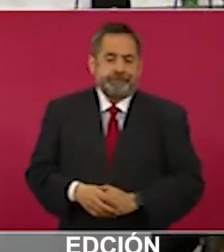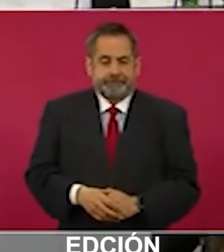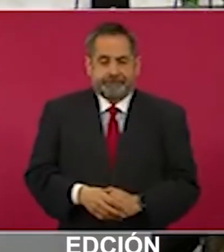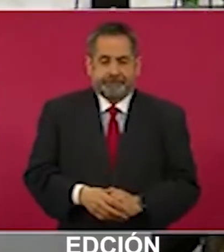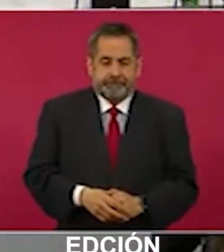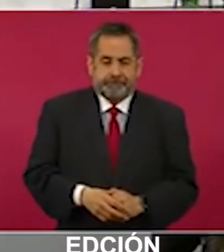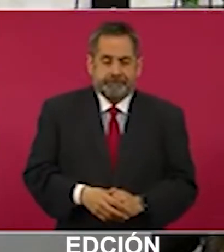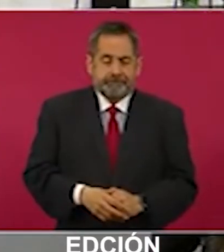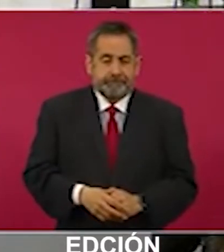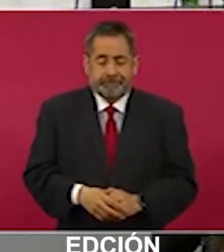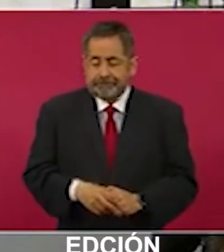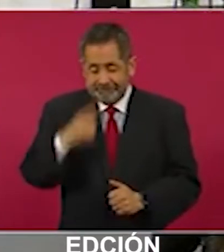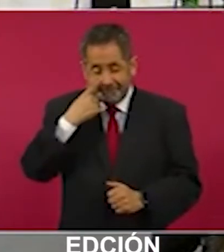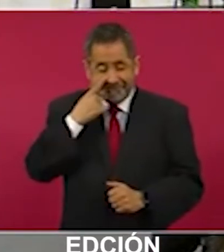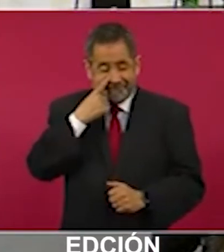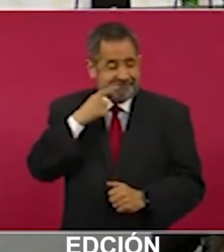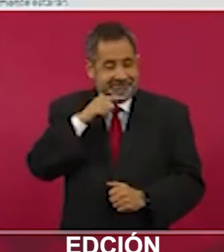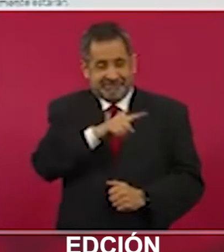De